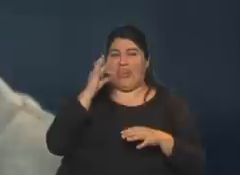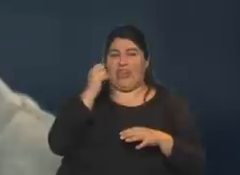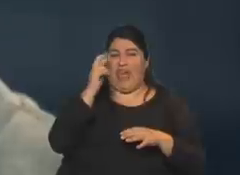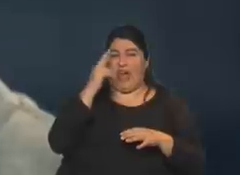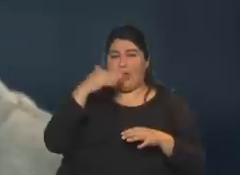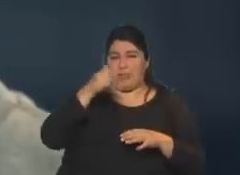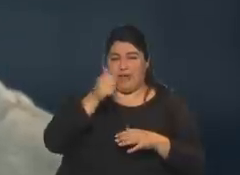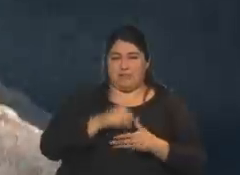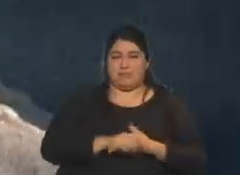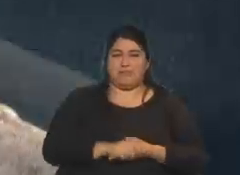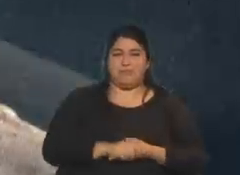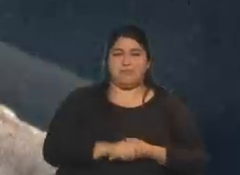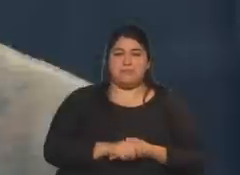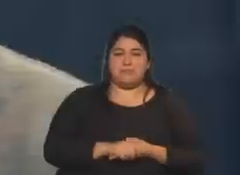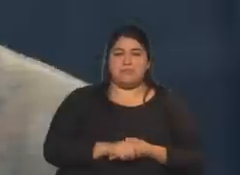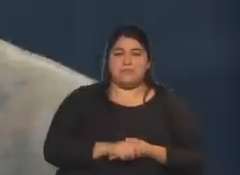Llanos.